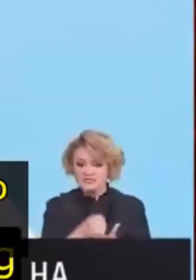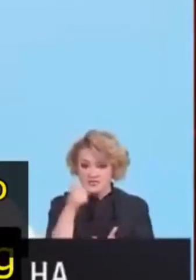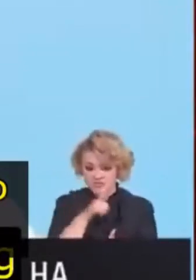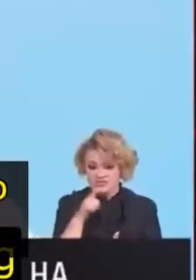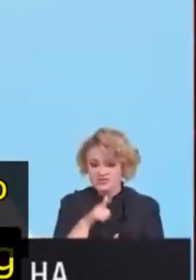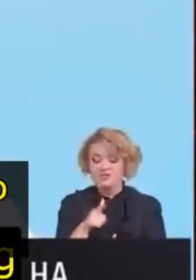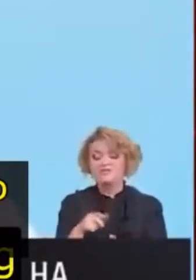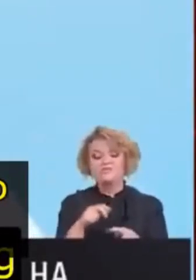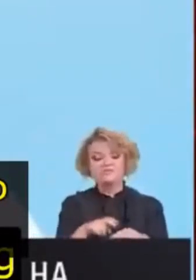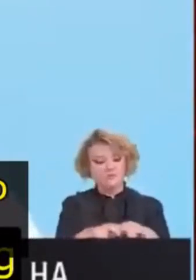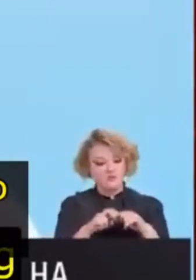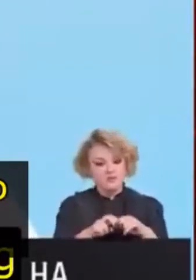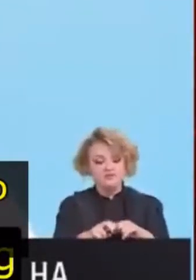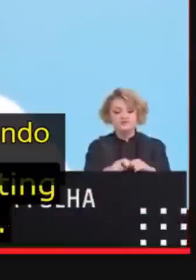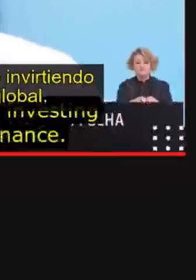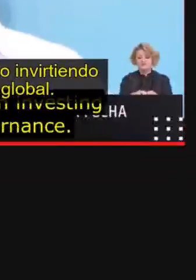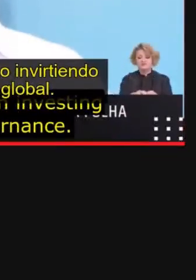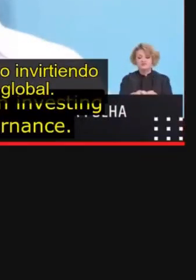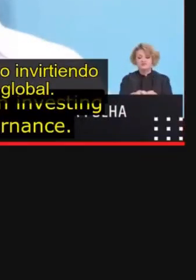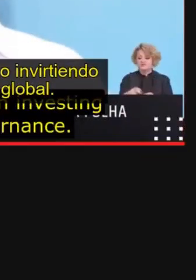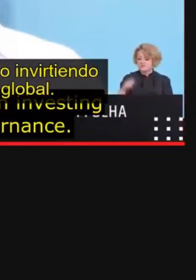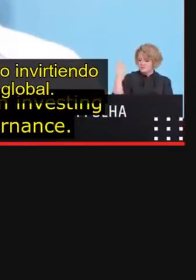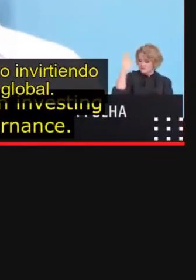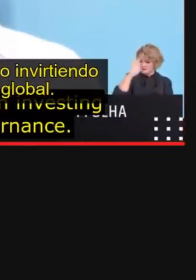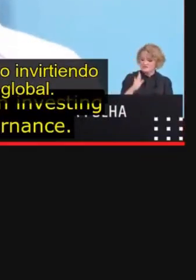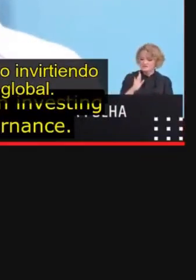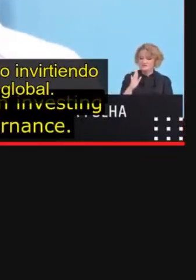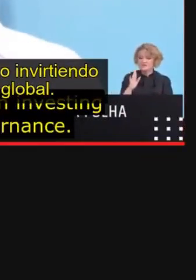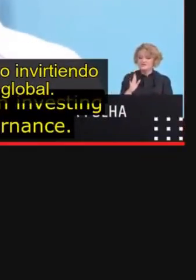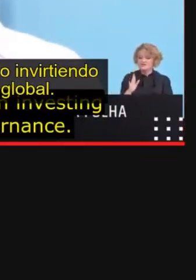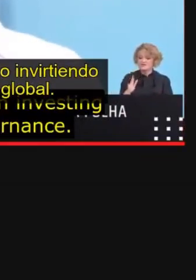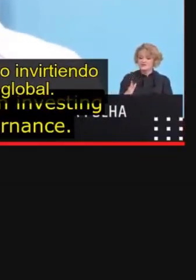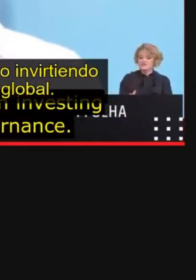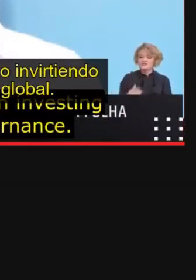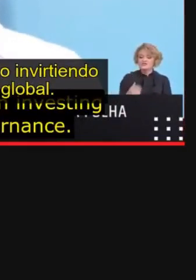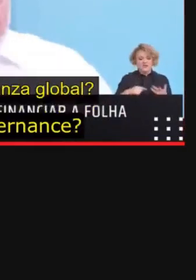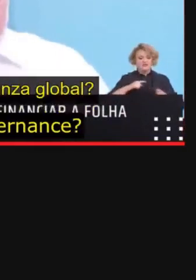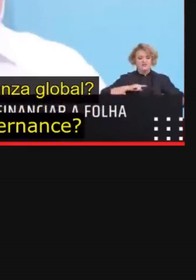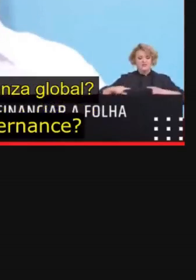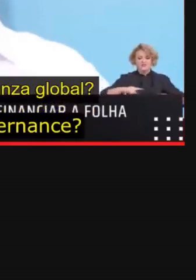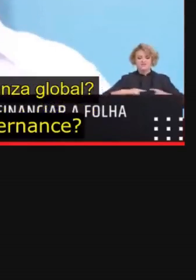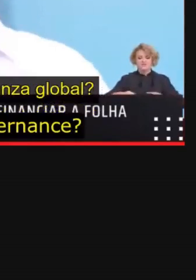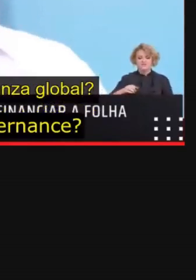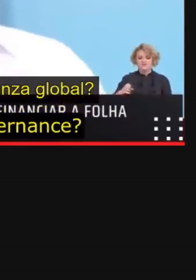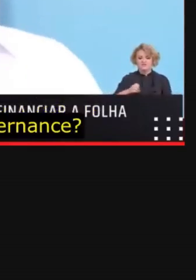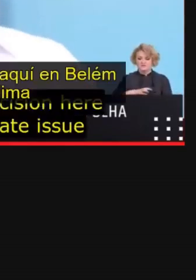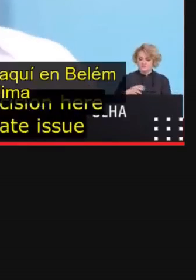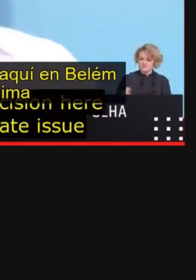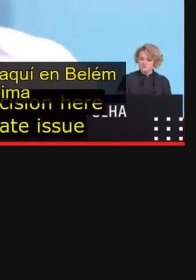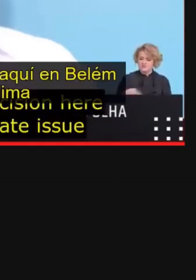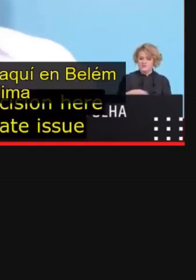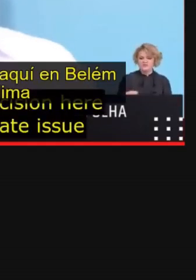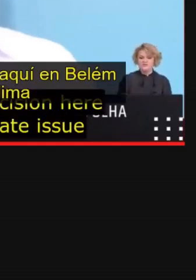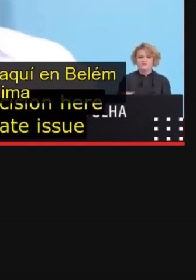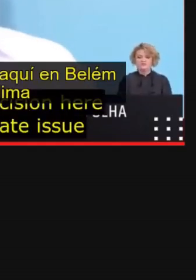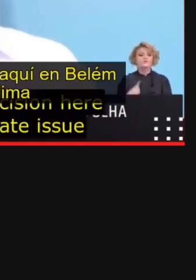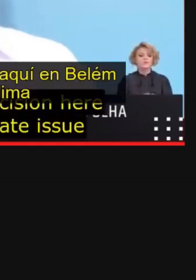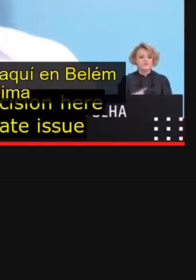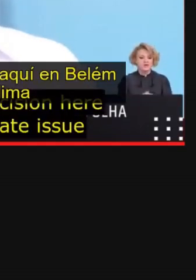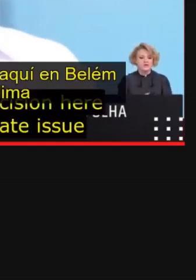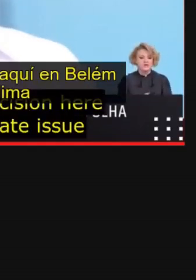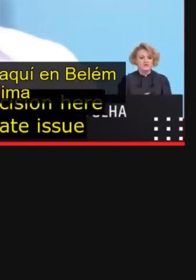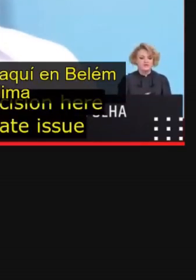ya habéis visto el propio Lula diciendo que hace falta un nuevo orden mundial un nuevo que que de eso se trata el nuevo orden mundial